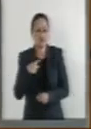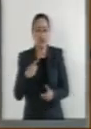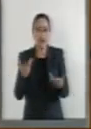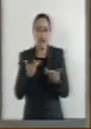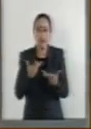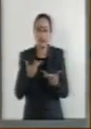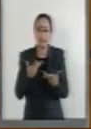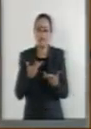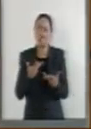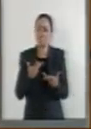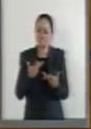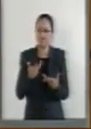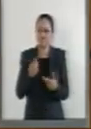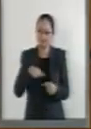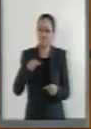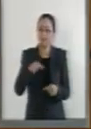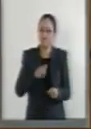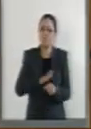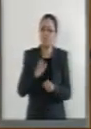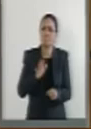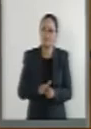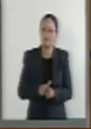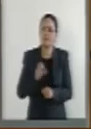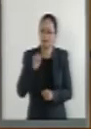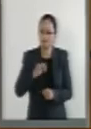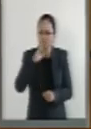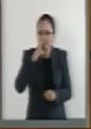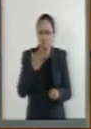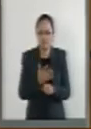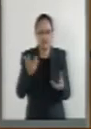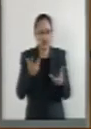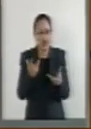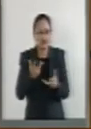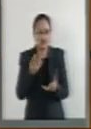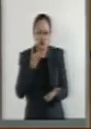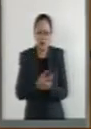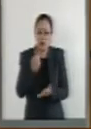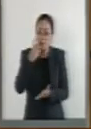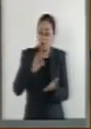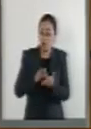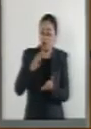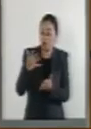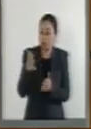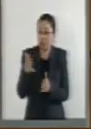que más abonan, a pesar de que sea el 1 punto y fracción.